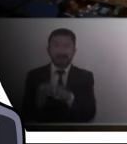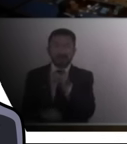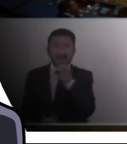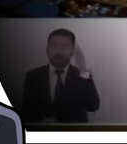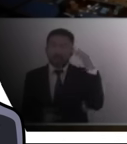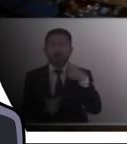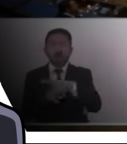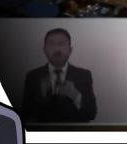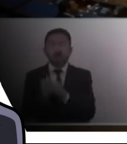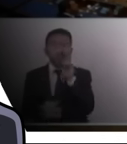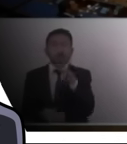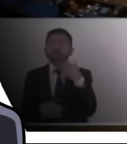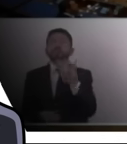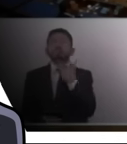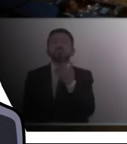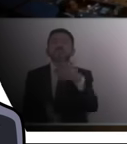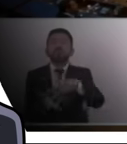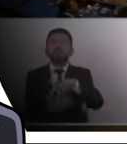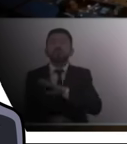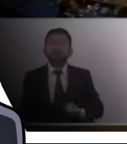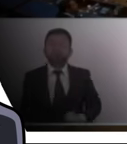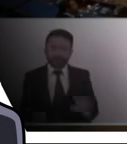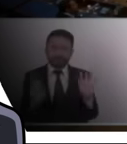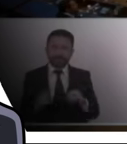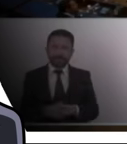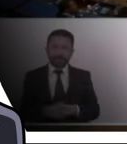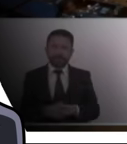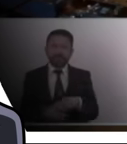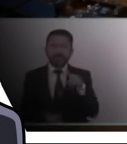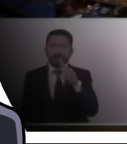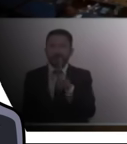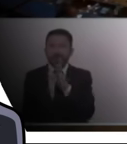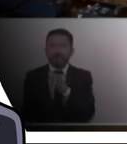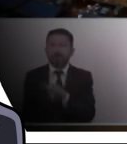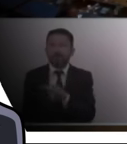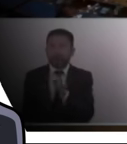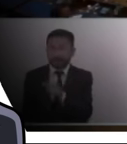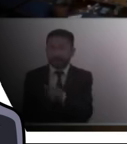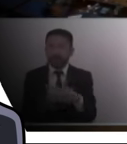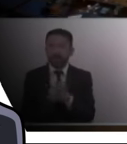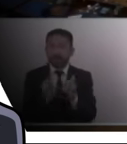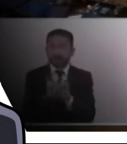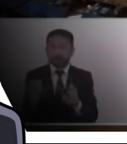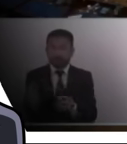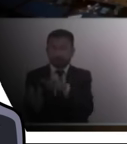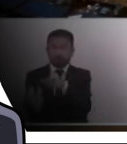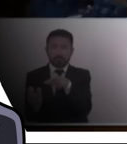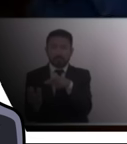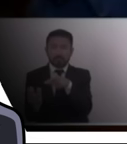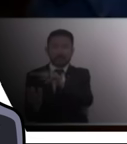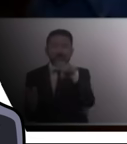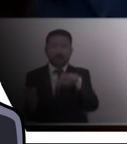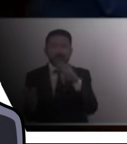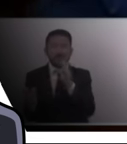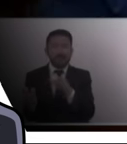que la diputada dijo que no le importaba el pueblo salvadoreño, ¿vea? Si nos mienten en eso, ese es el problema de la chiquitinada. Vienen